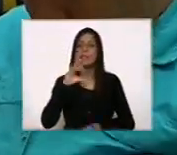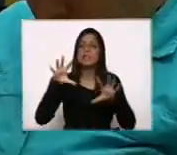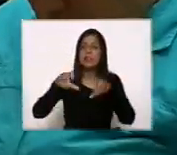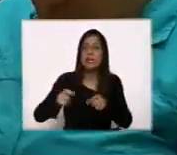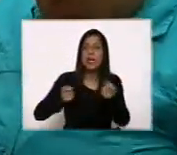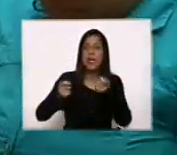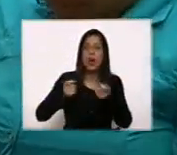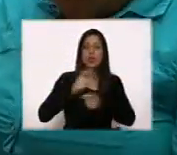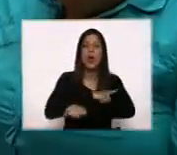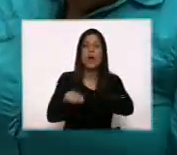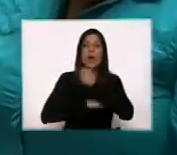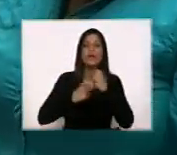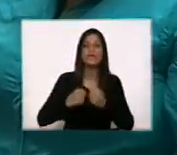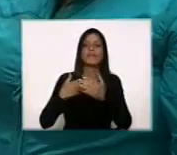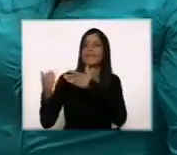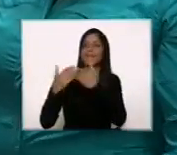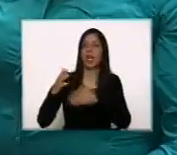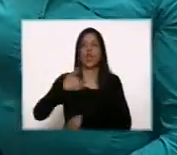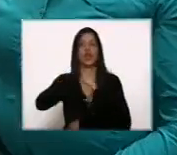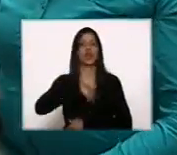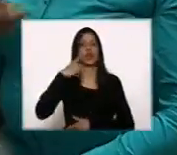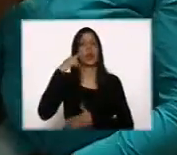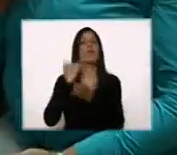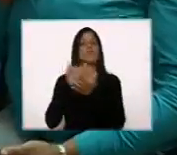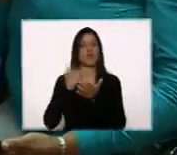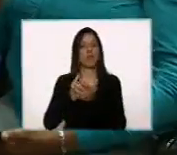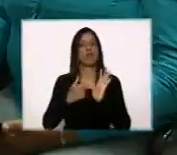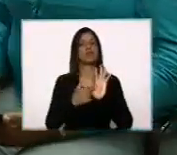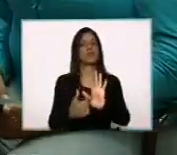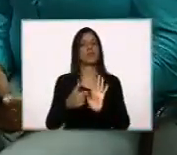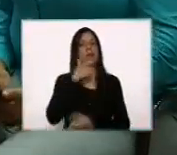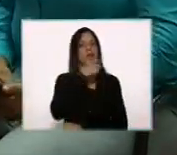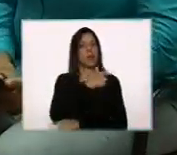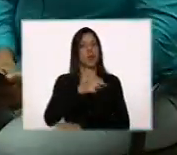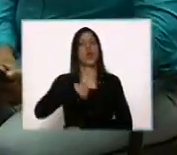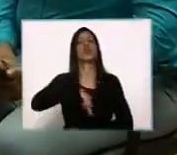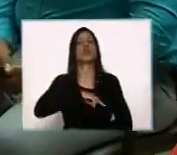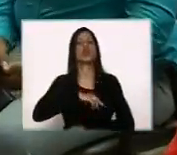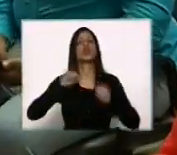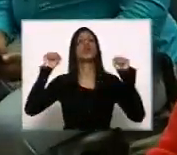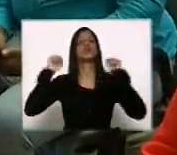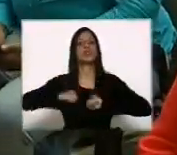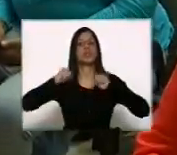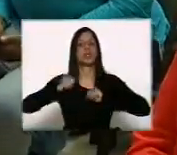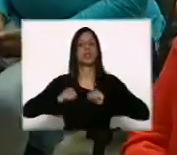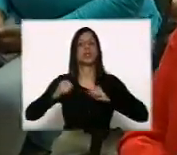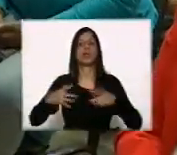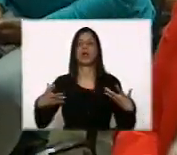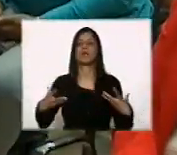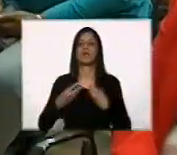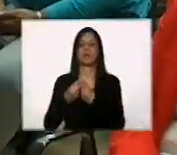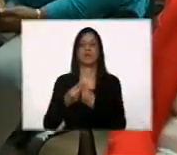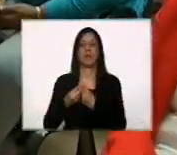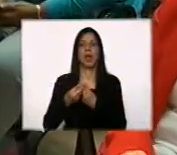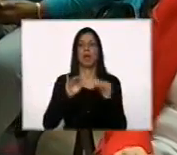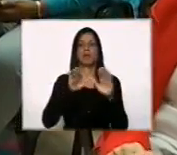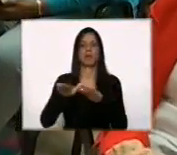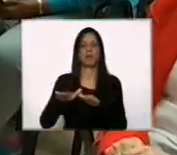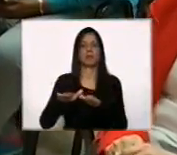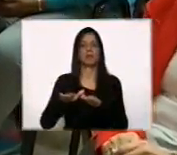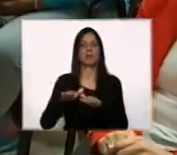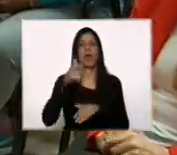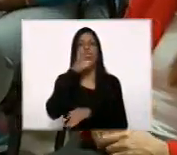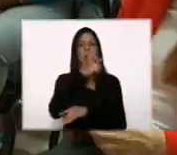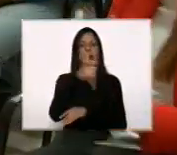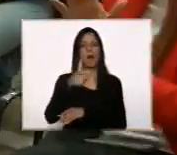político, pero teníamos que darle una demostración al pueblo que nosotros estábamos acompañando ese